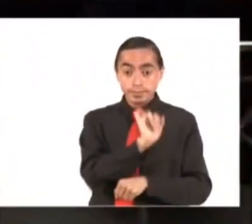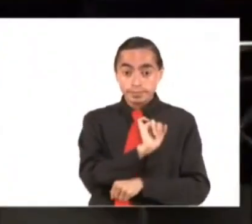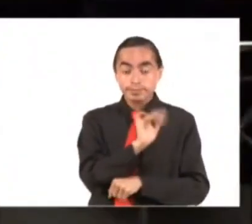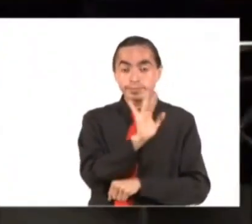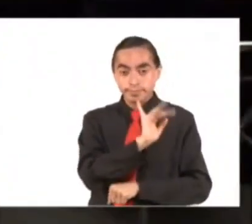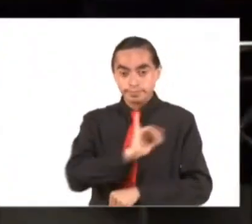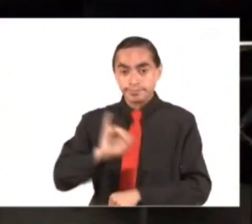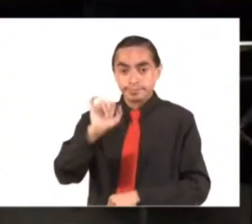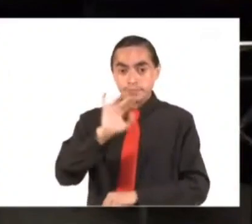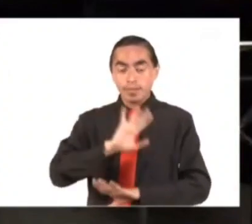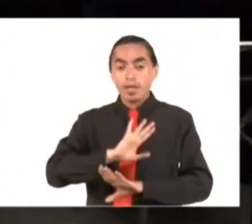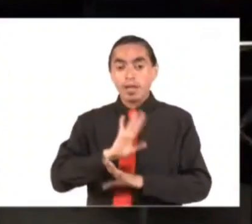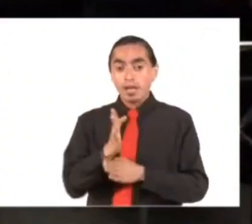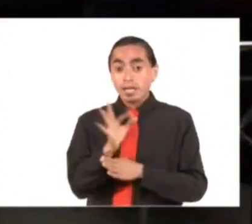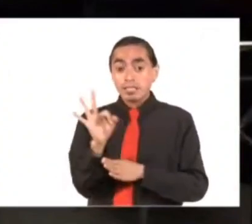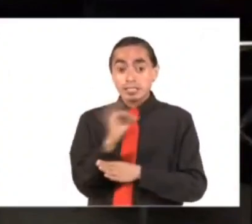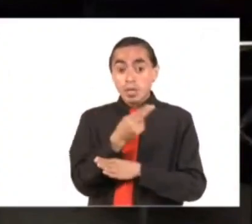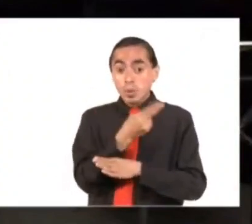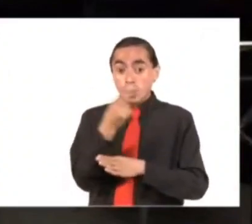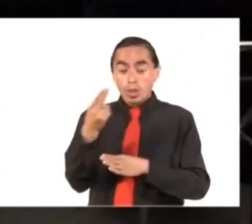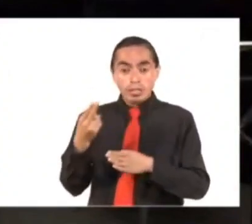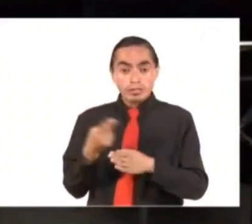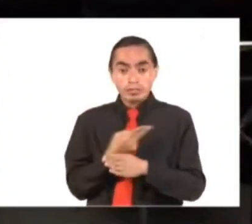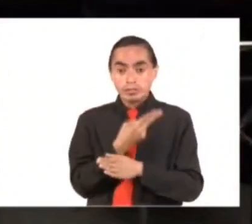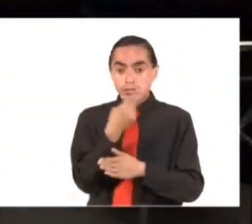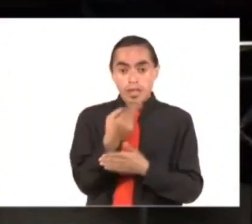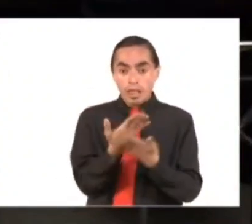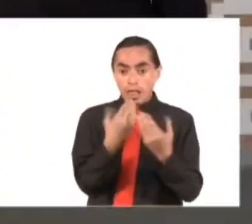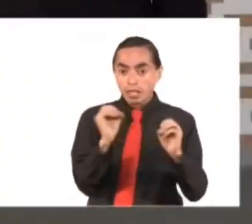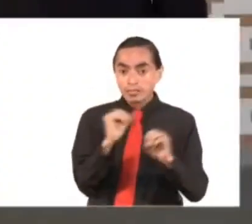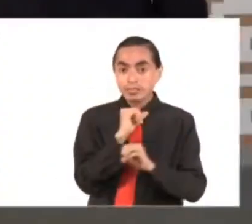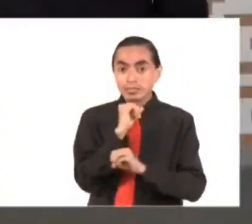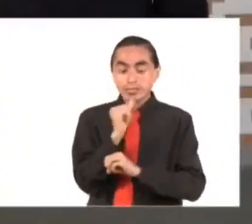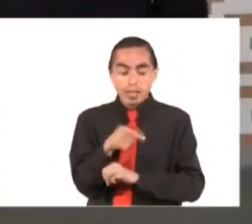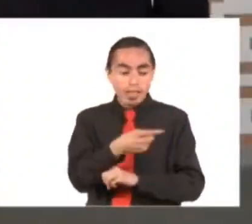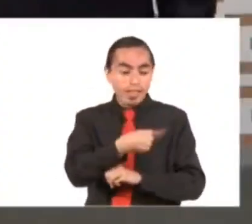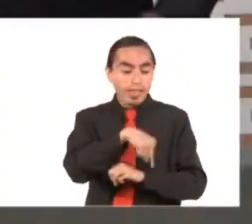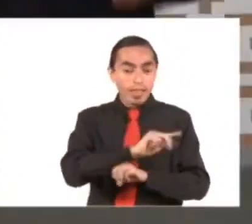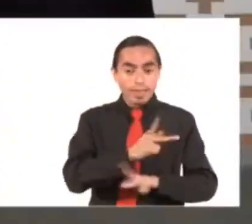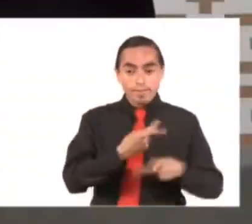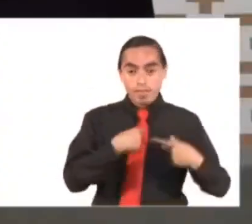Si así no lo hicieran, que la ciudadanía se los demande. Muchas gracias.